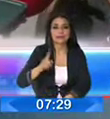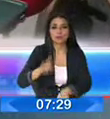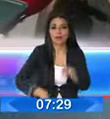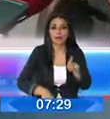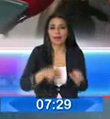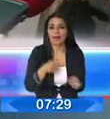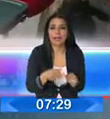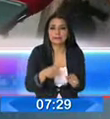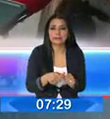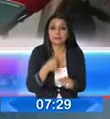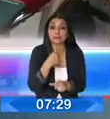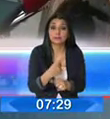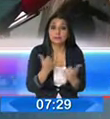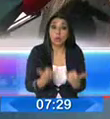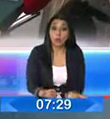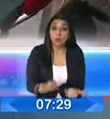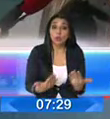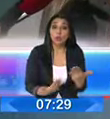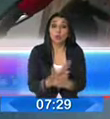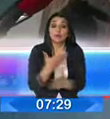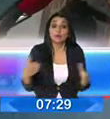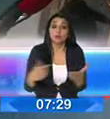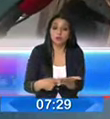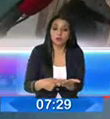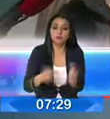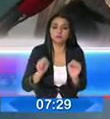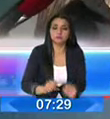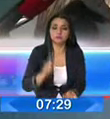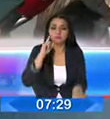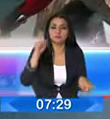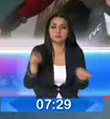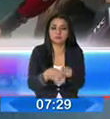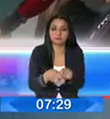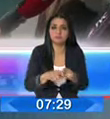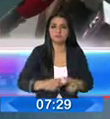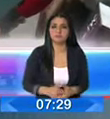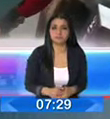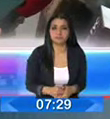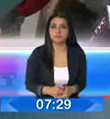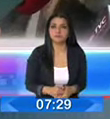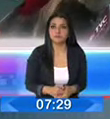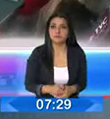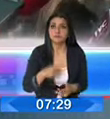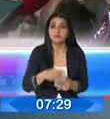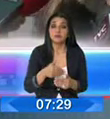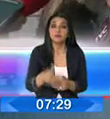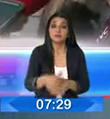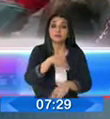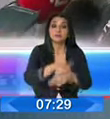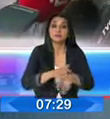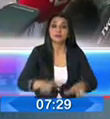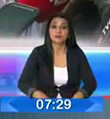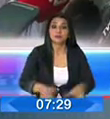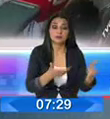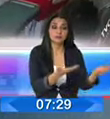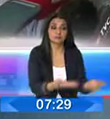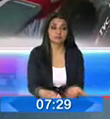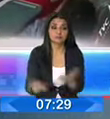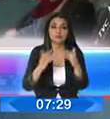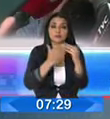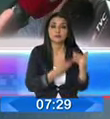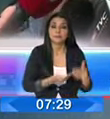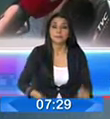tienen la esperanza de que hoy, en una nueva reunión, se pueda llegar a un acuerdo, porque en la tarde Lenín Moreno lo recibirá en